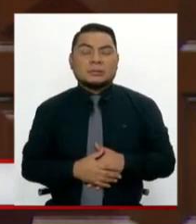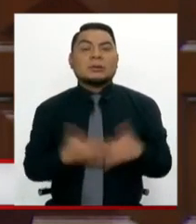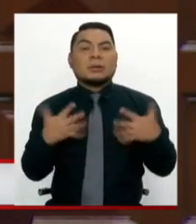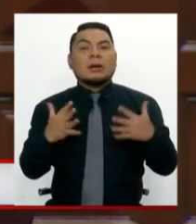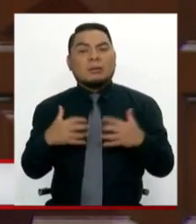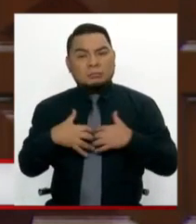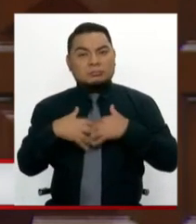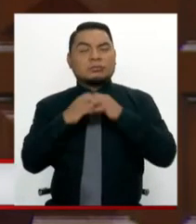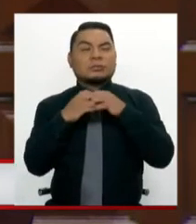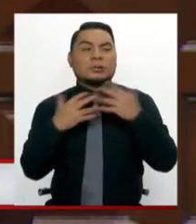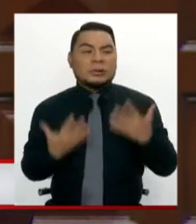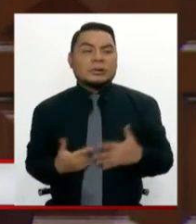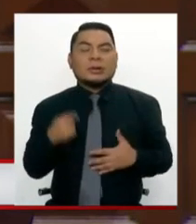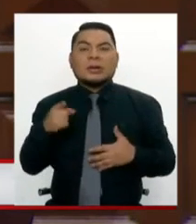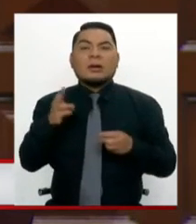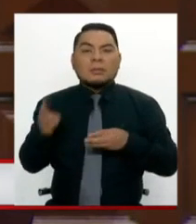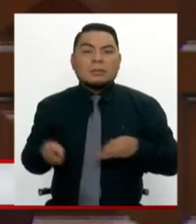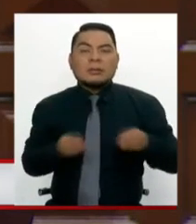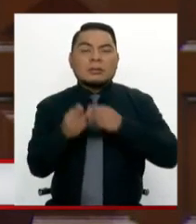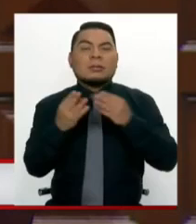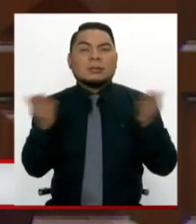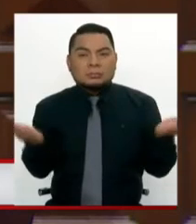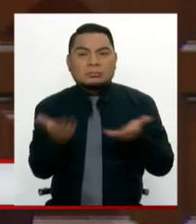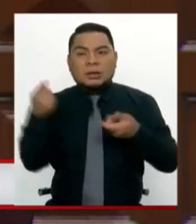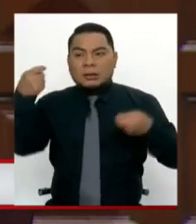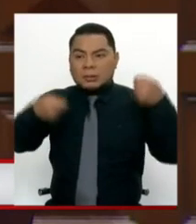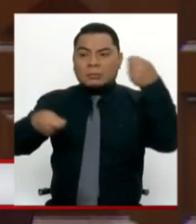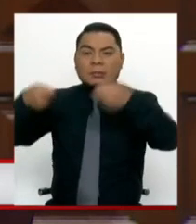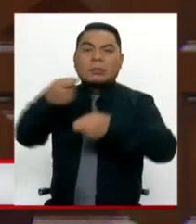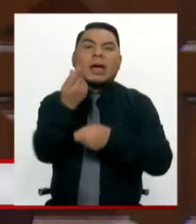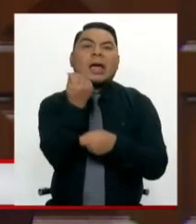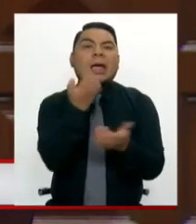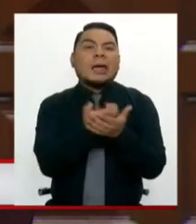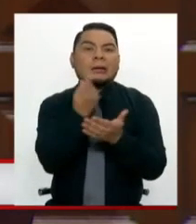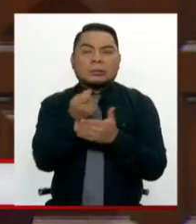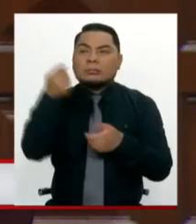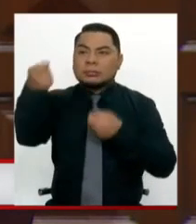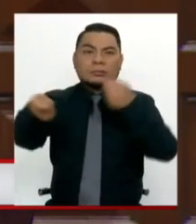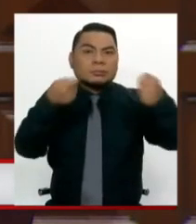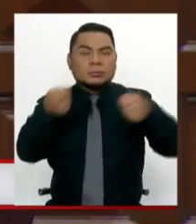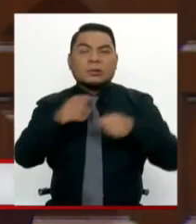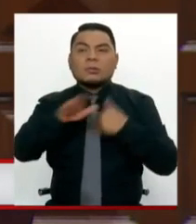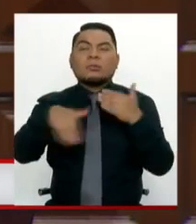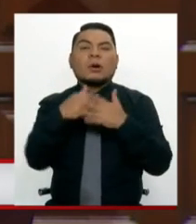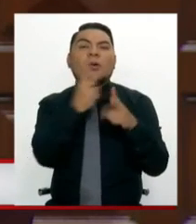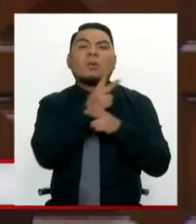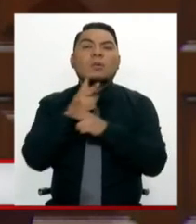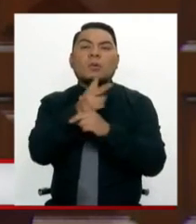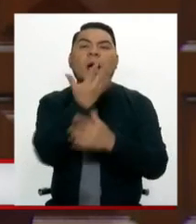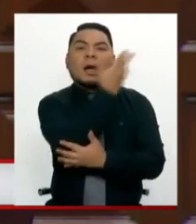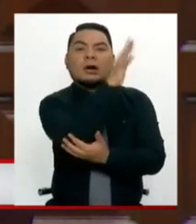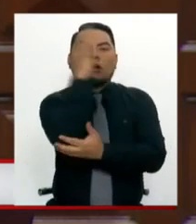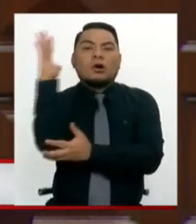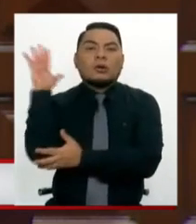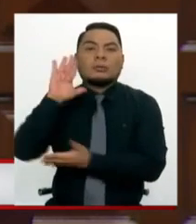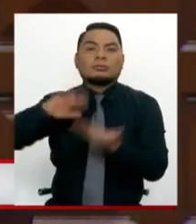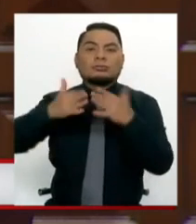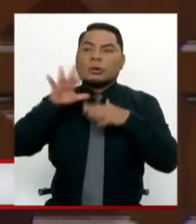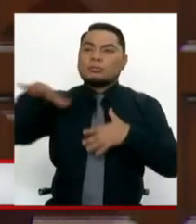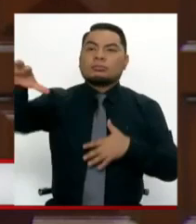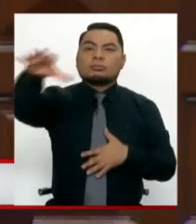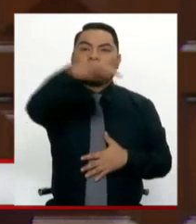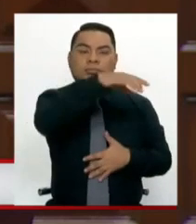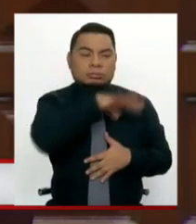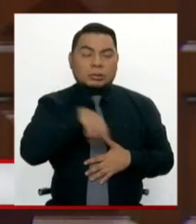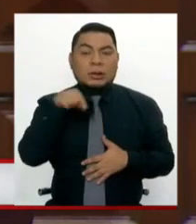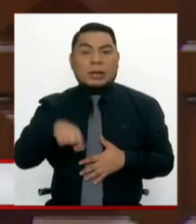Hemos fortalecido el mecanismo de incentivos económicos para la conservación de los bosques comunales, que